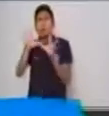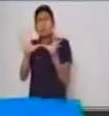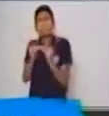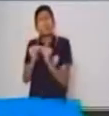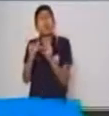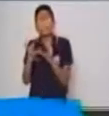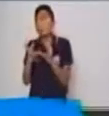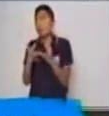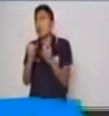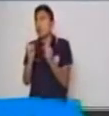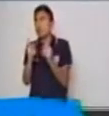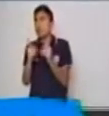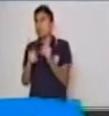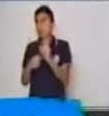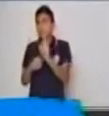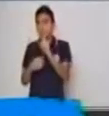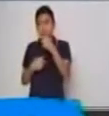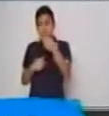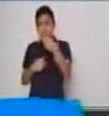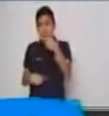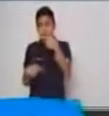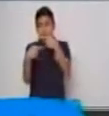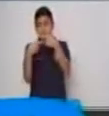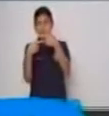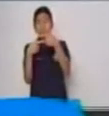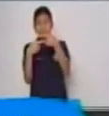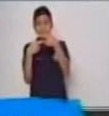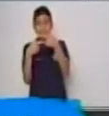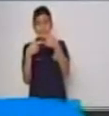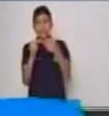mismo tamaño, ¿sí? Entonces,